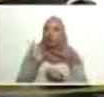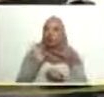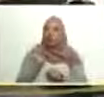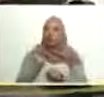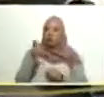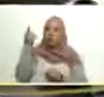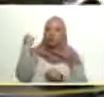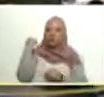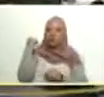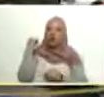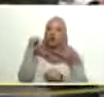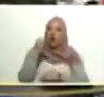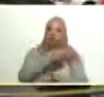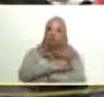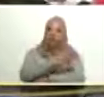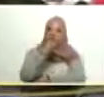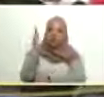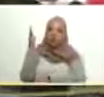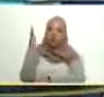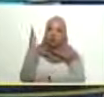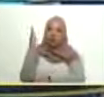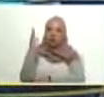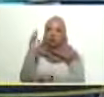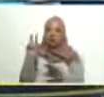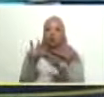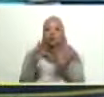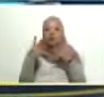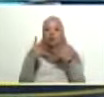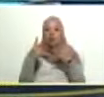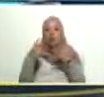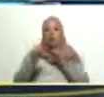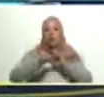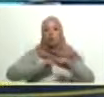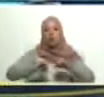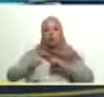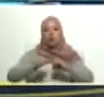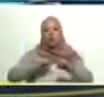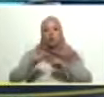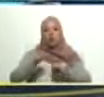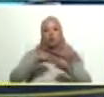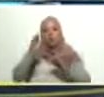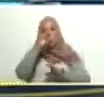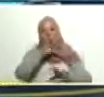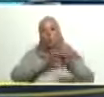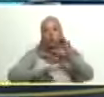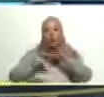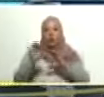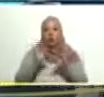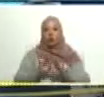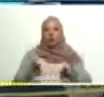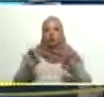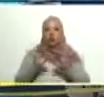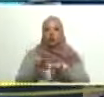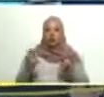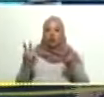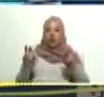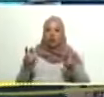poco. En séptimo lugar, el movimiento de científicos, tecnólogos,